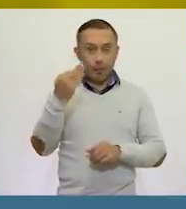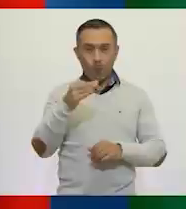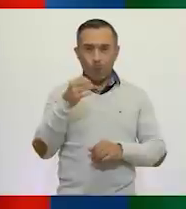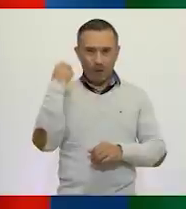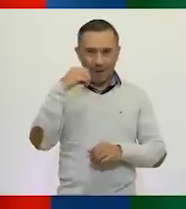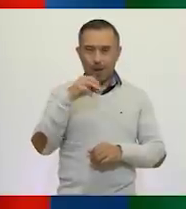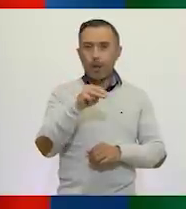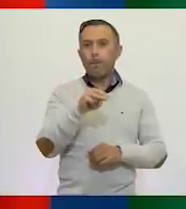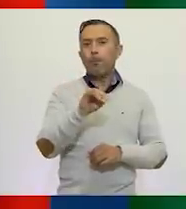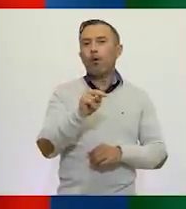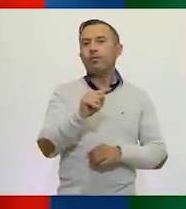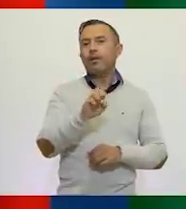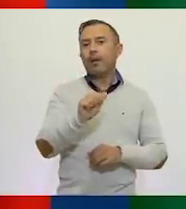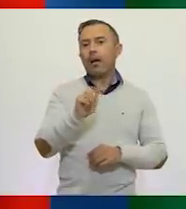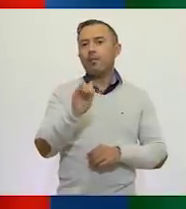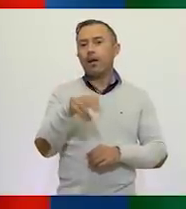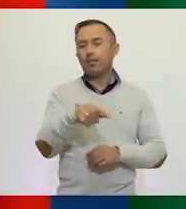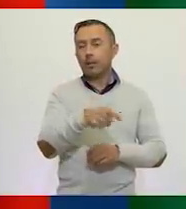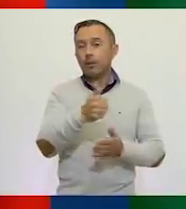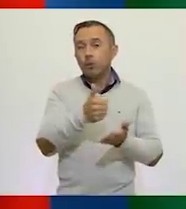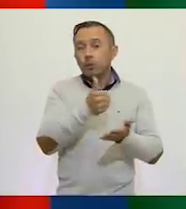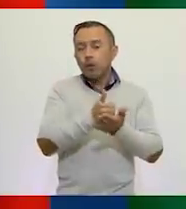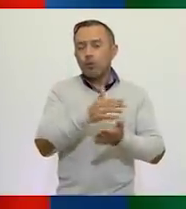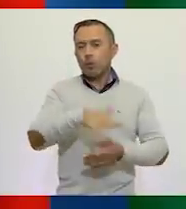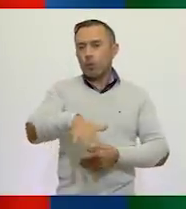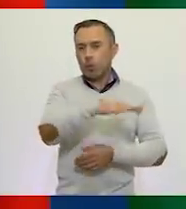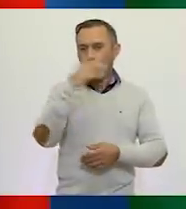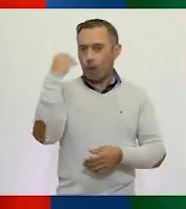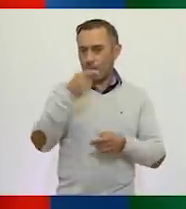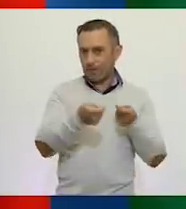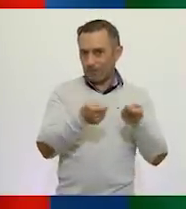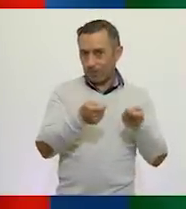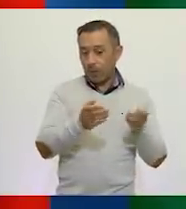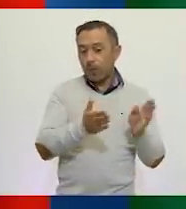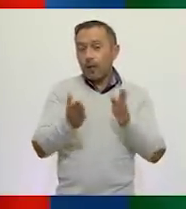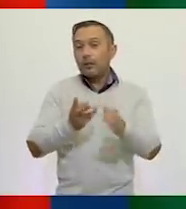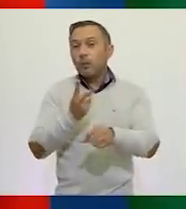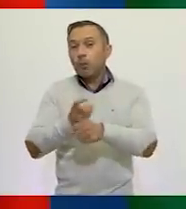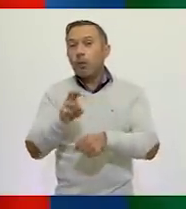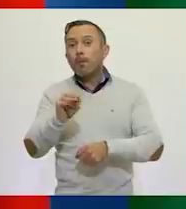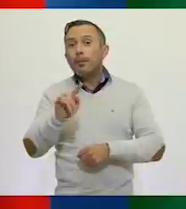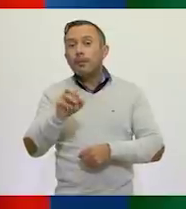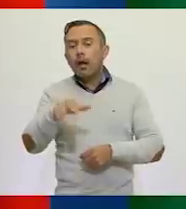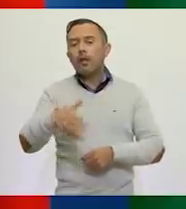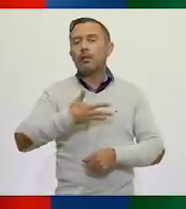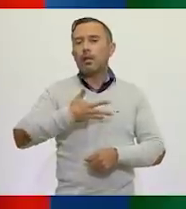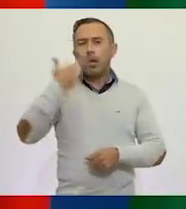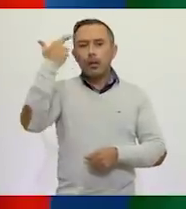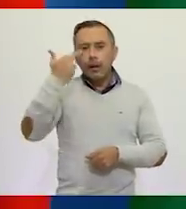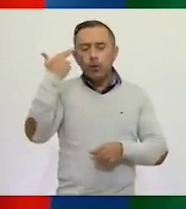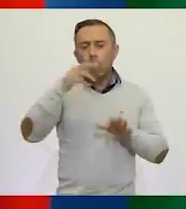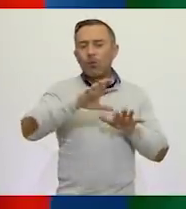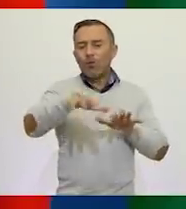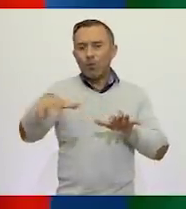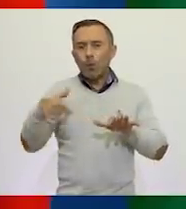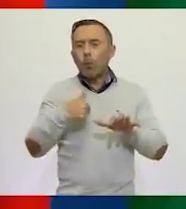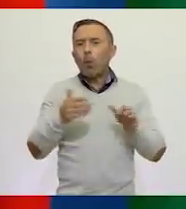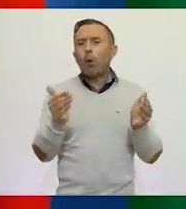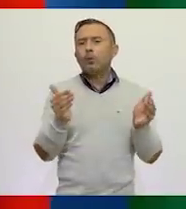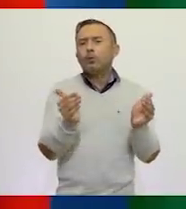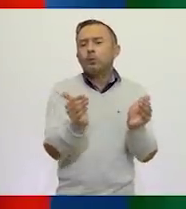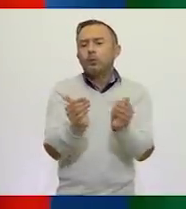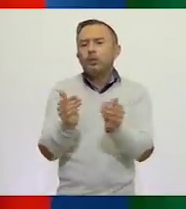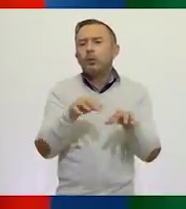solo esta ciudad tenía el control de la región de Oaxaca, los mixtecas vivían en varios reinos y señoríos más pequeños. No hubo una